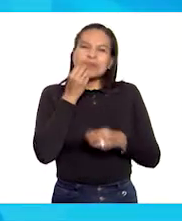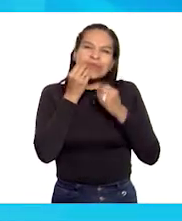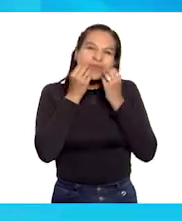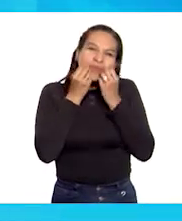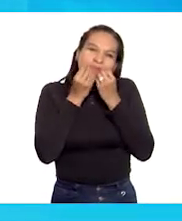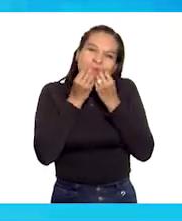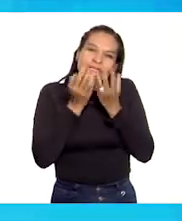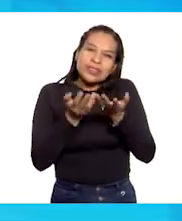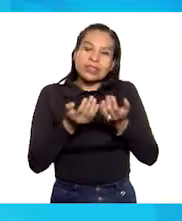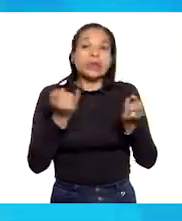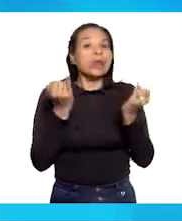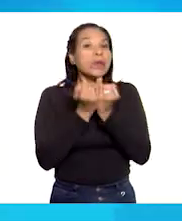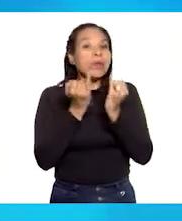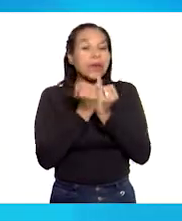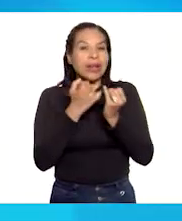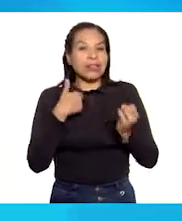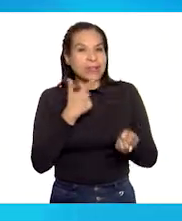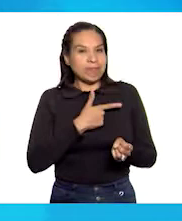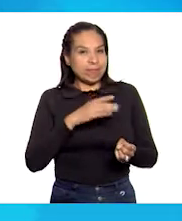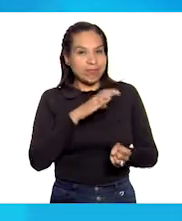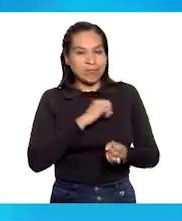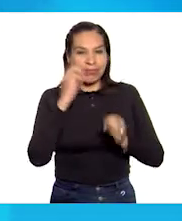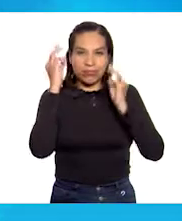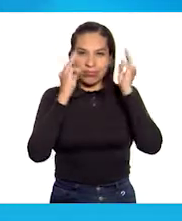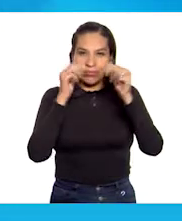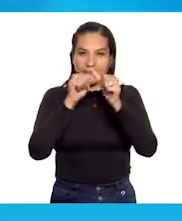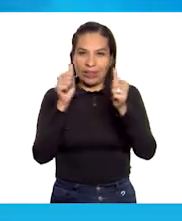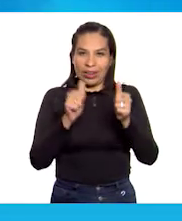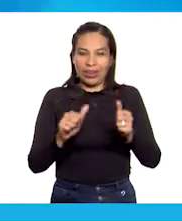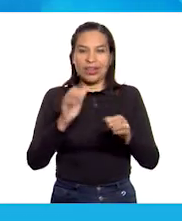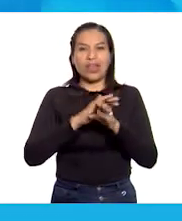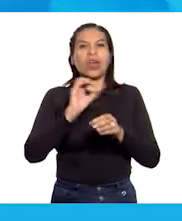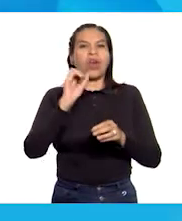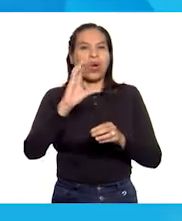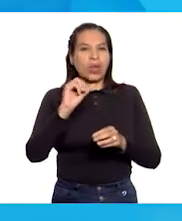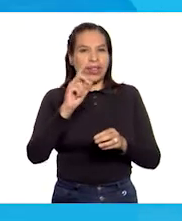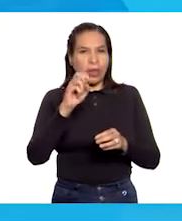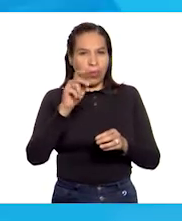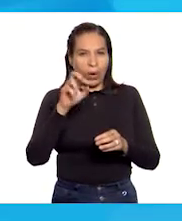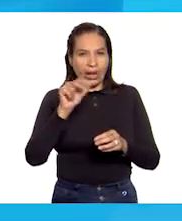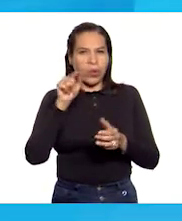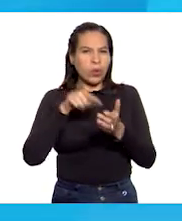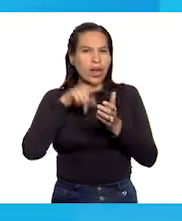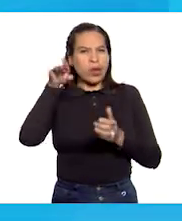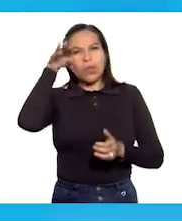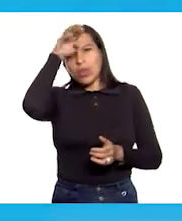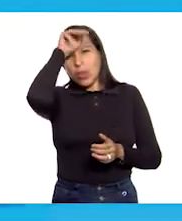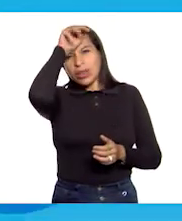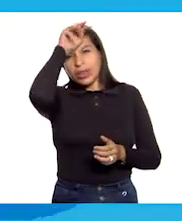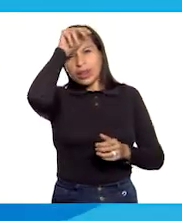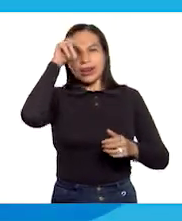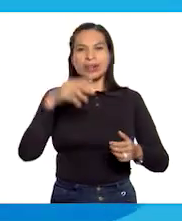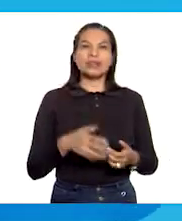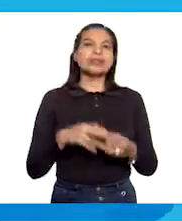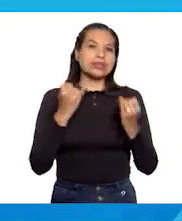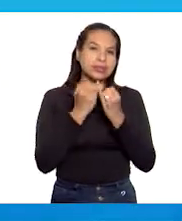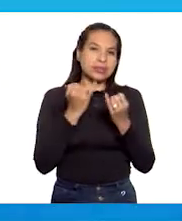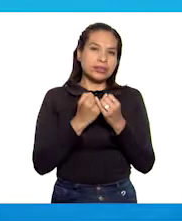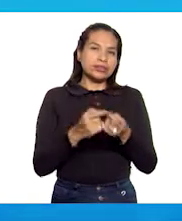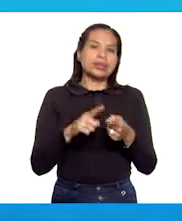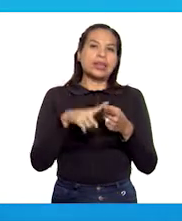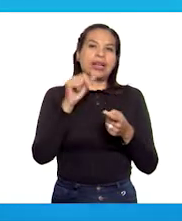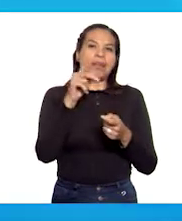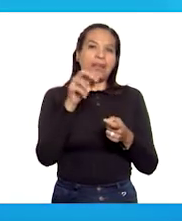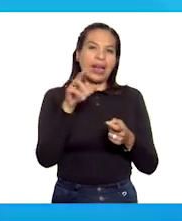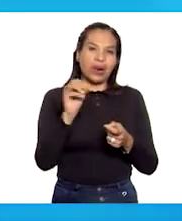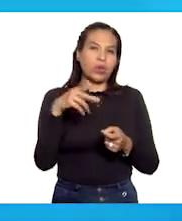bonito. También me gusta el Museo de Arte Contemporáneo de Monterrey. Está el Amparo